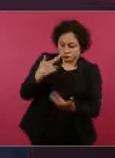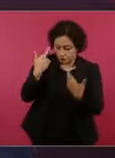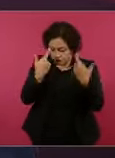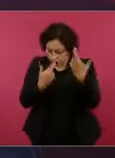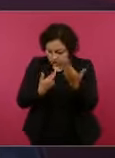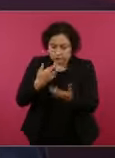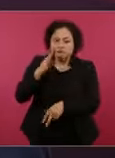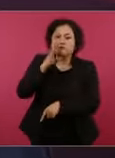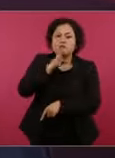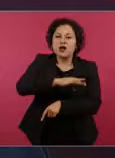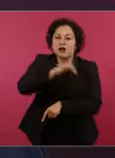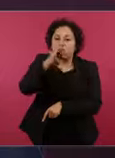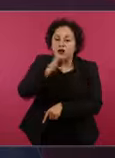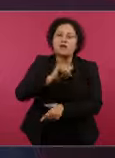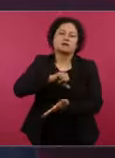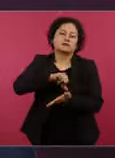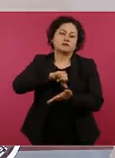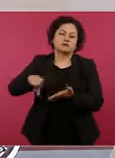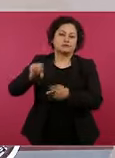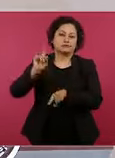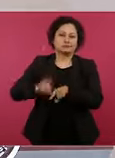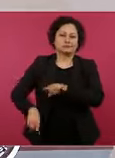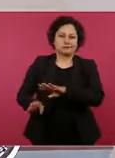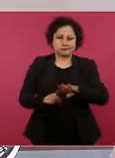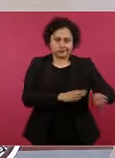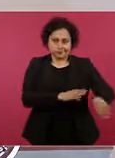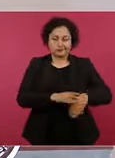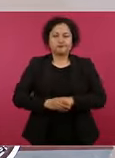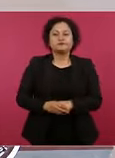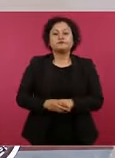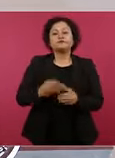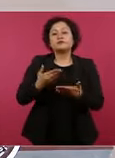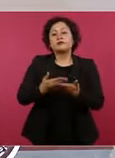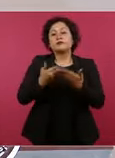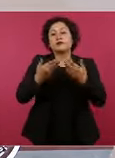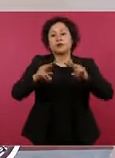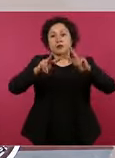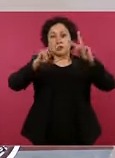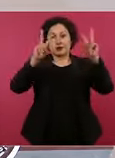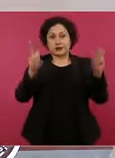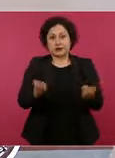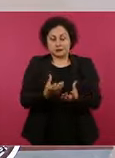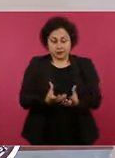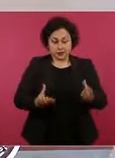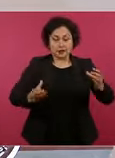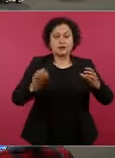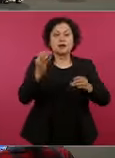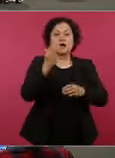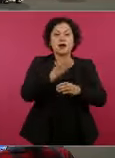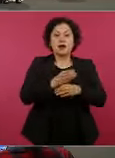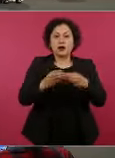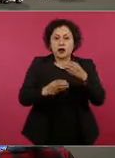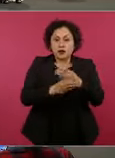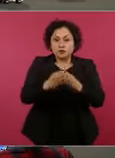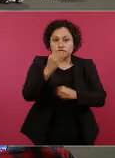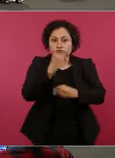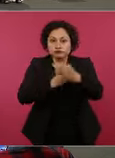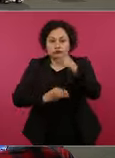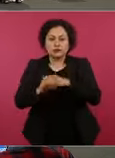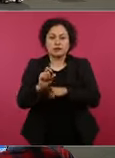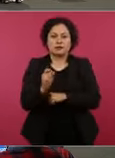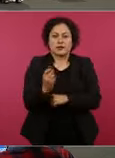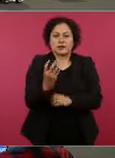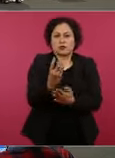inseguridad. Pasamos ahora al tema de la canasta básica de 24 productos, la que ya comentó el señor